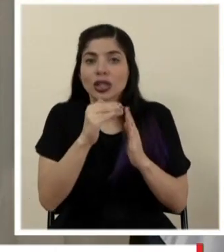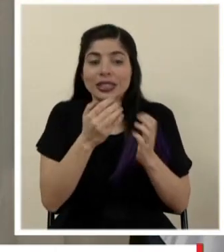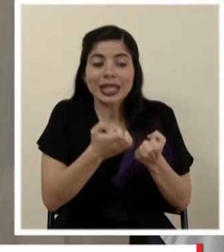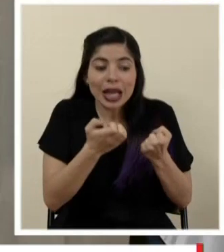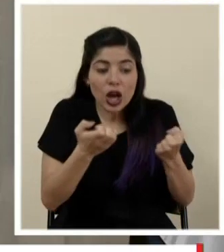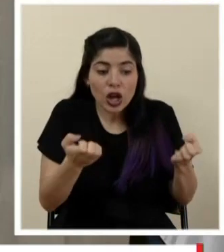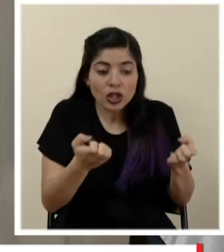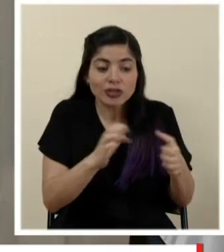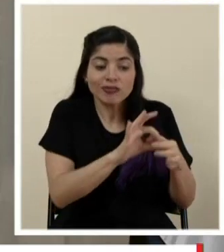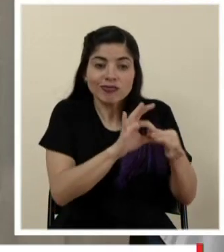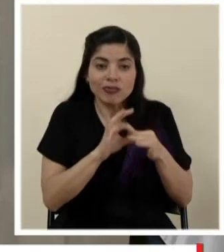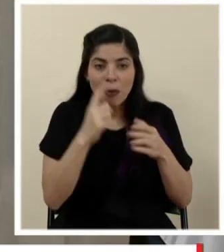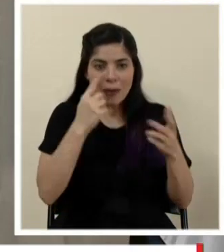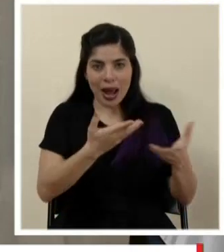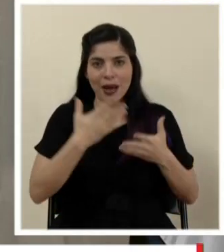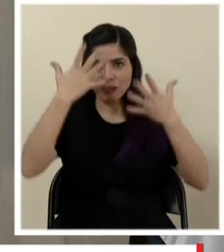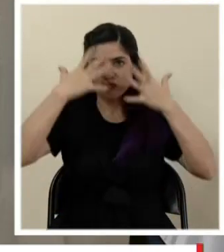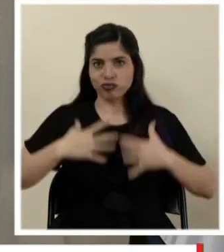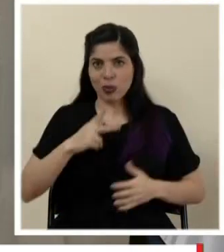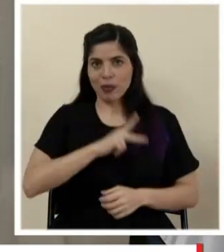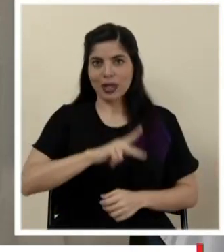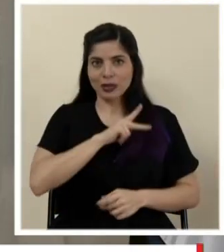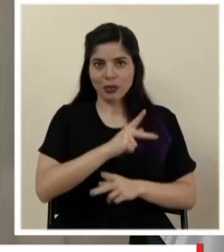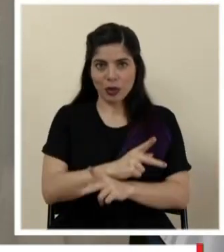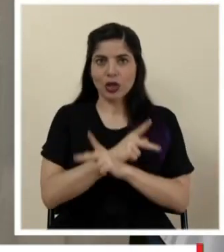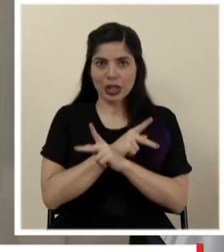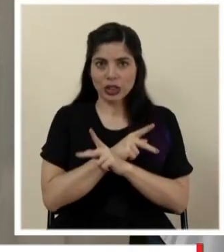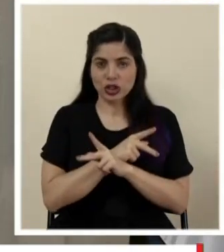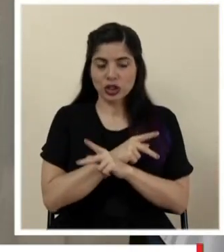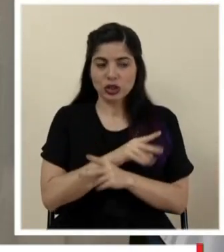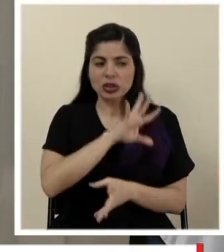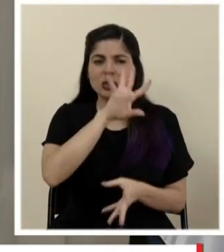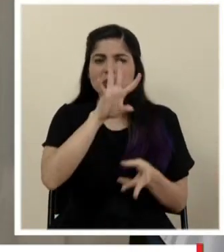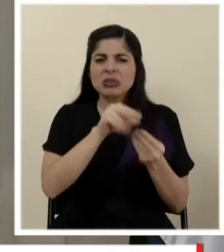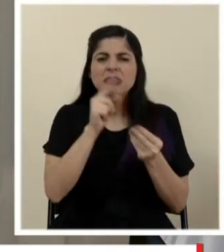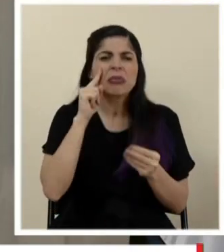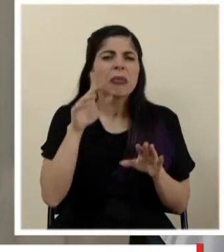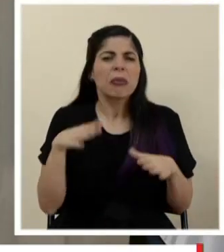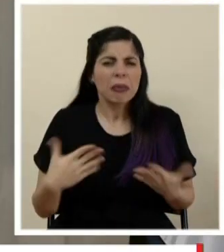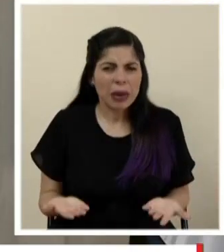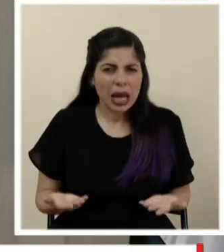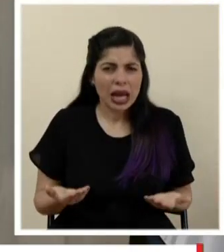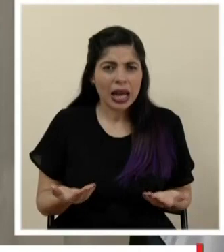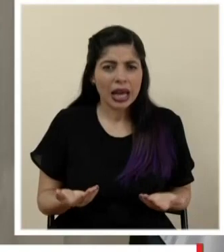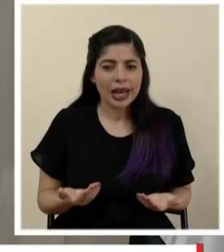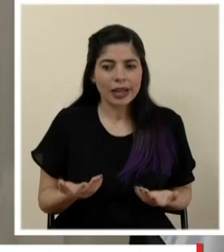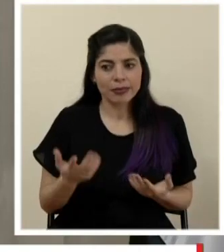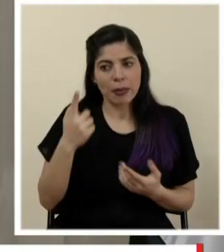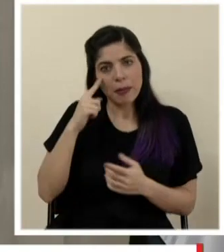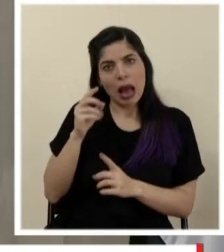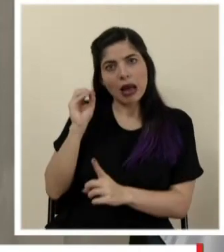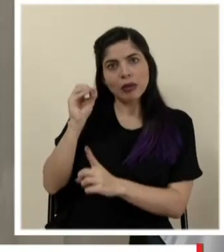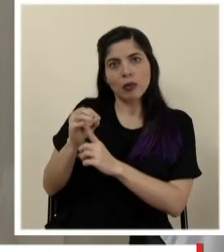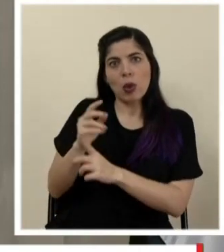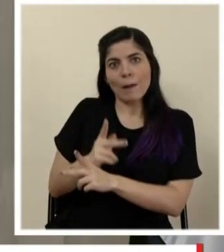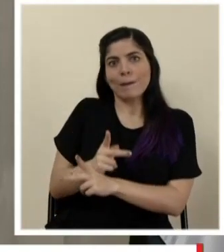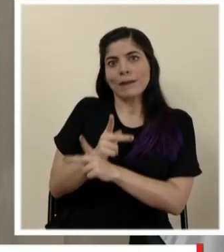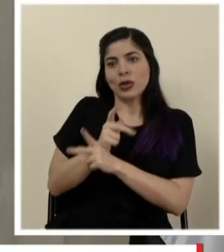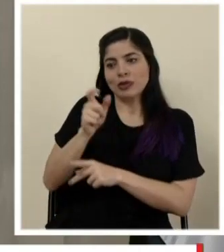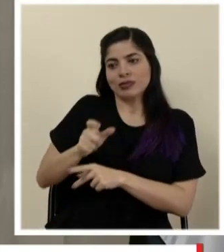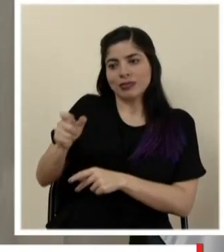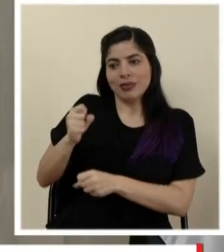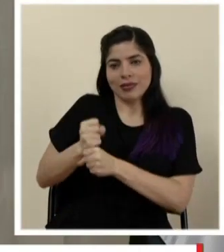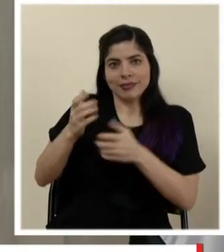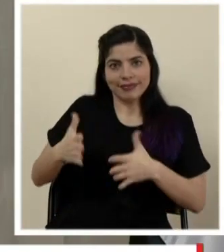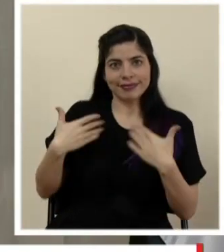personal. Esto es siempre con miras a proteger a los trabajadores de la salud que está en